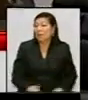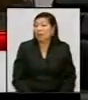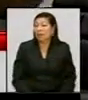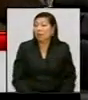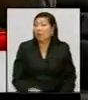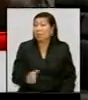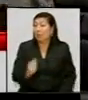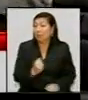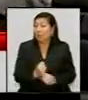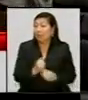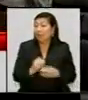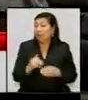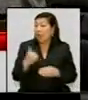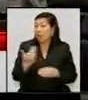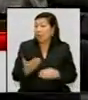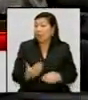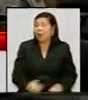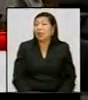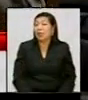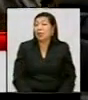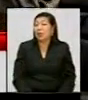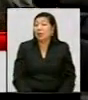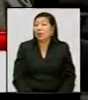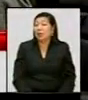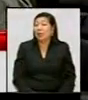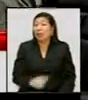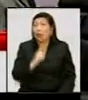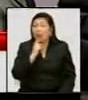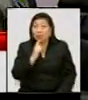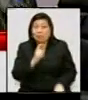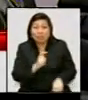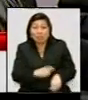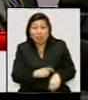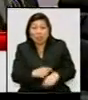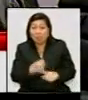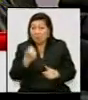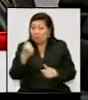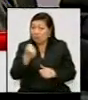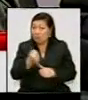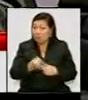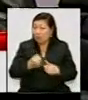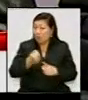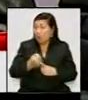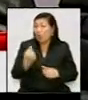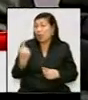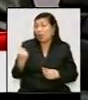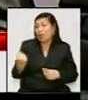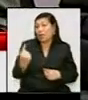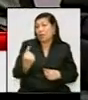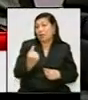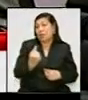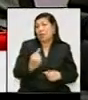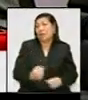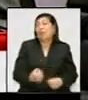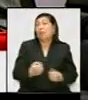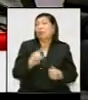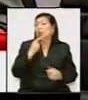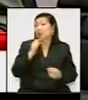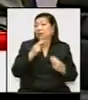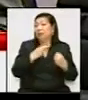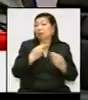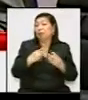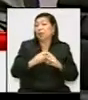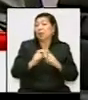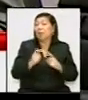los trabajadores que están afuera en estos momentos, dando su tiempo, luchando por la justicia de cada uno de ellos, va a decir que es responsabilidad